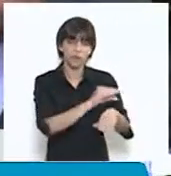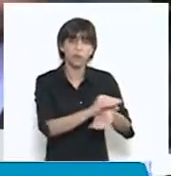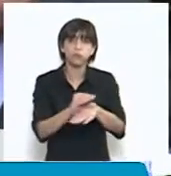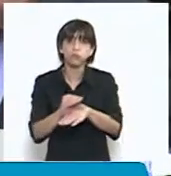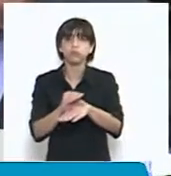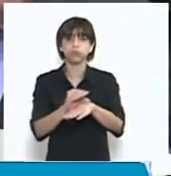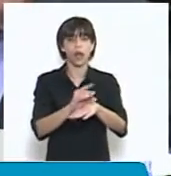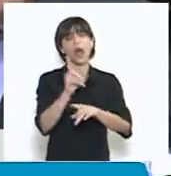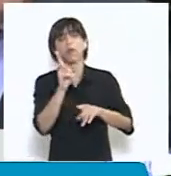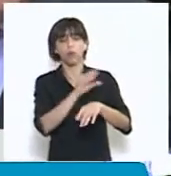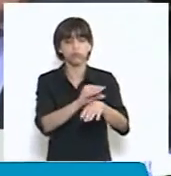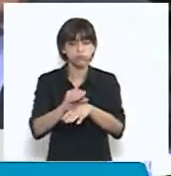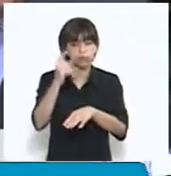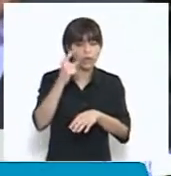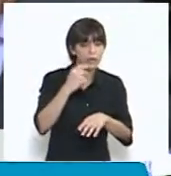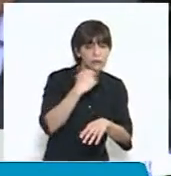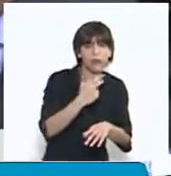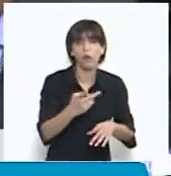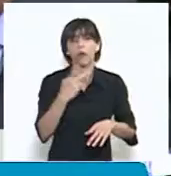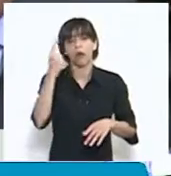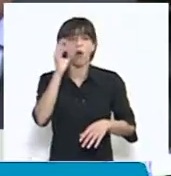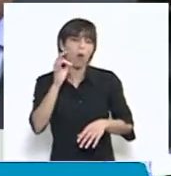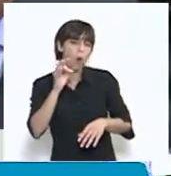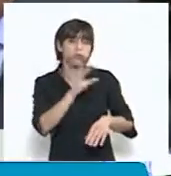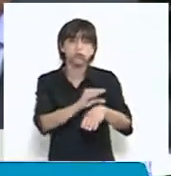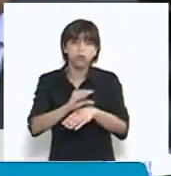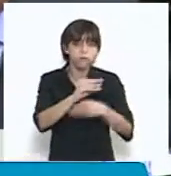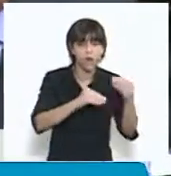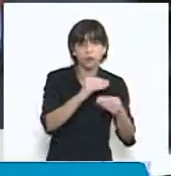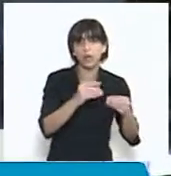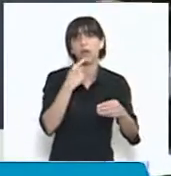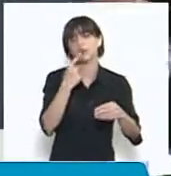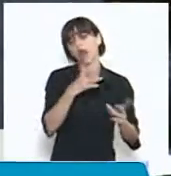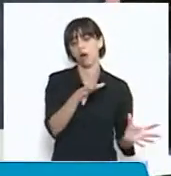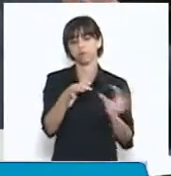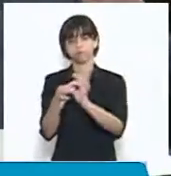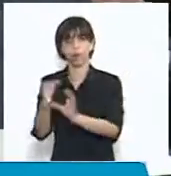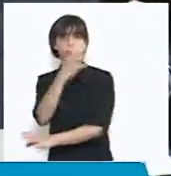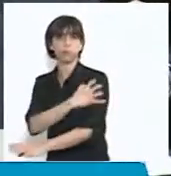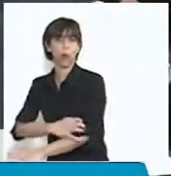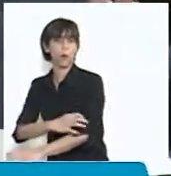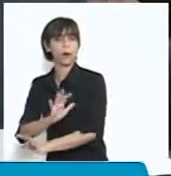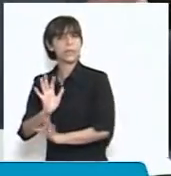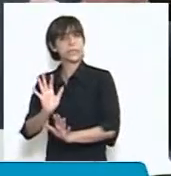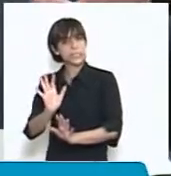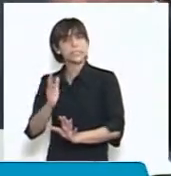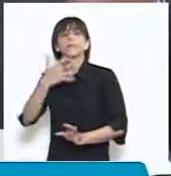pobreza. Es cierto que puede ayudar, pero el debate debe ser